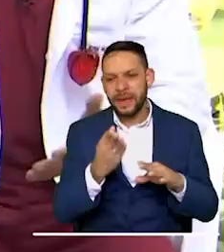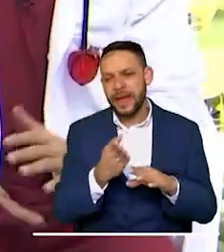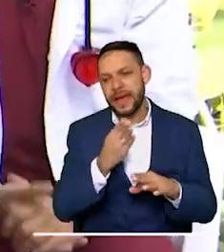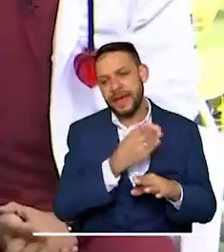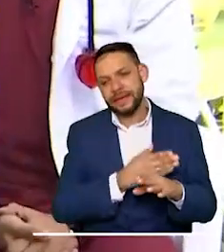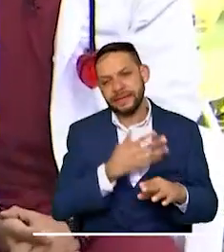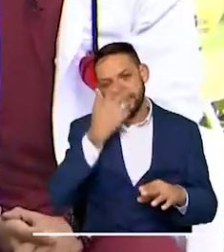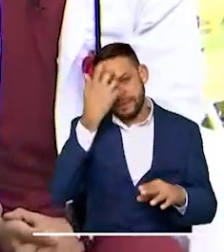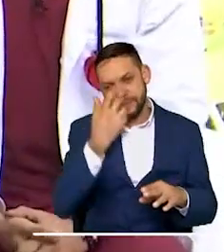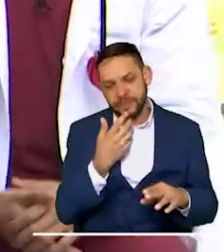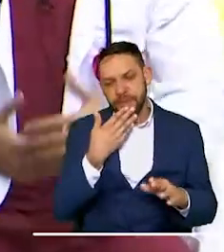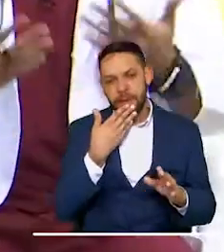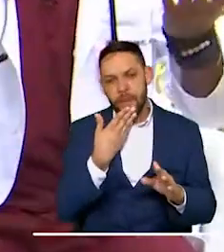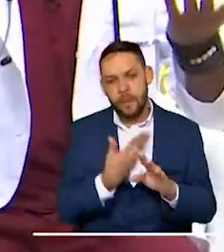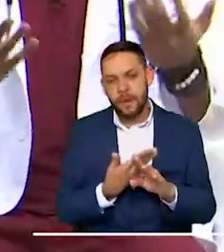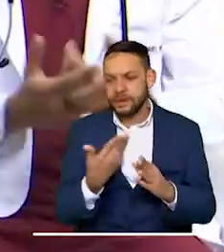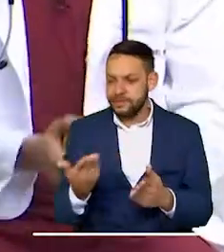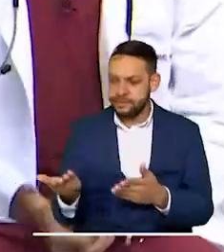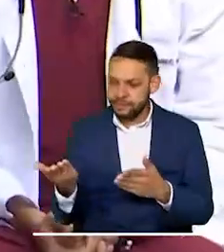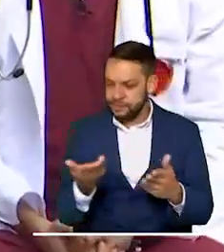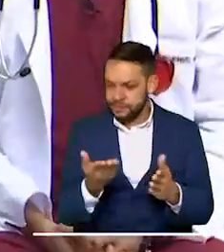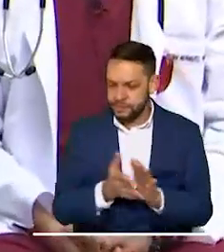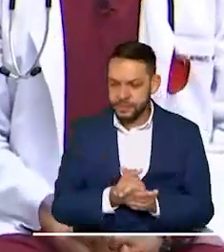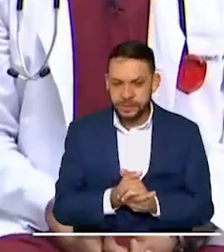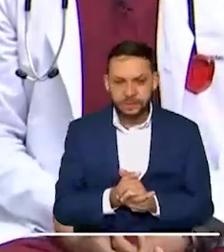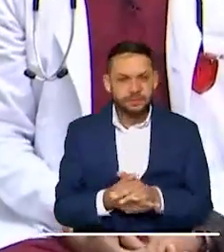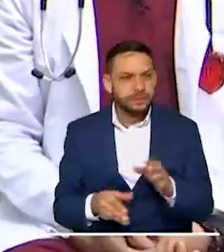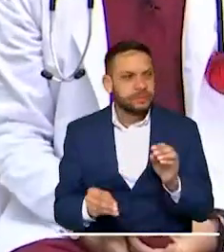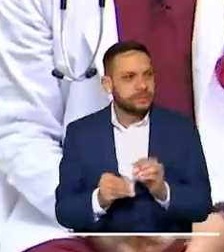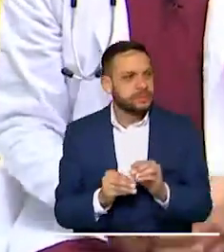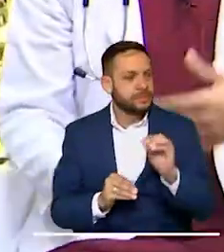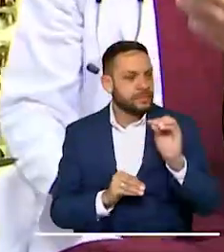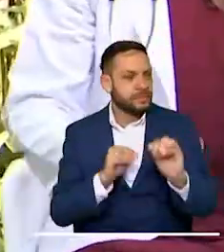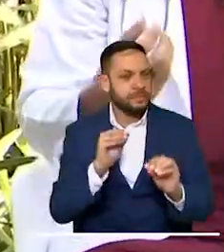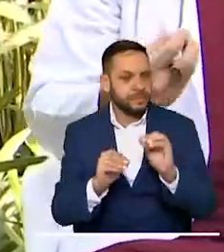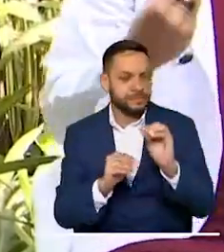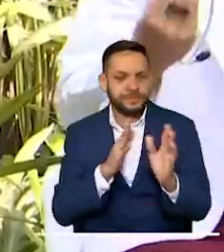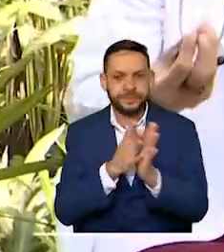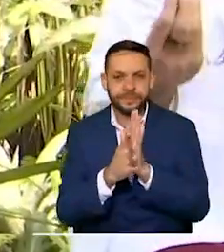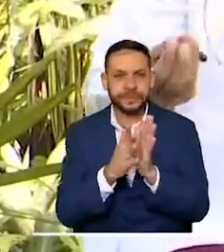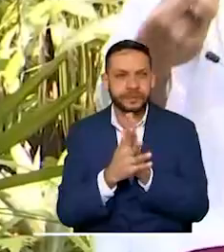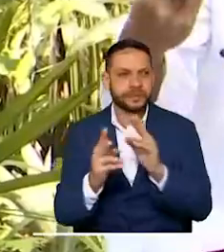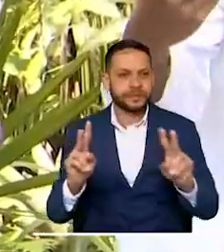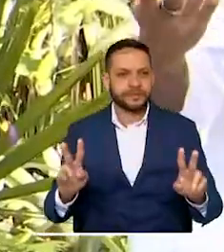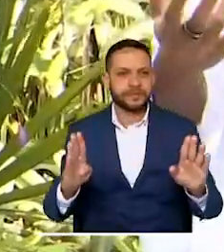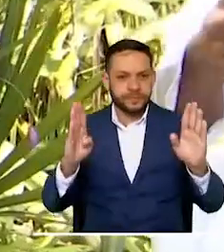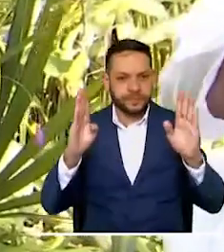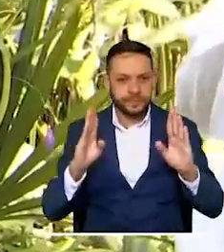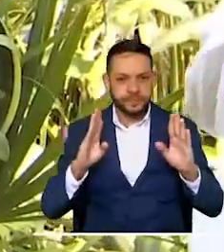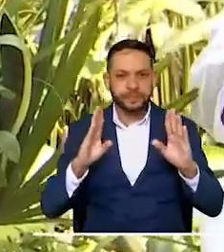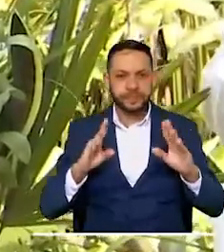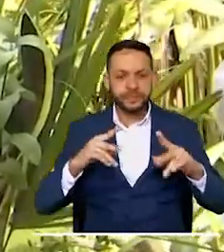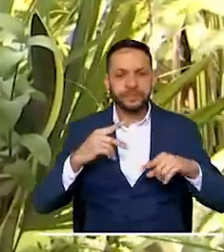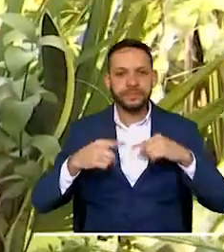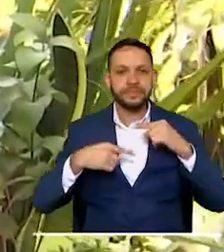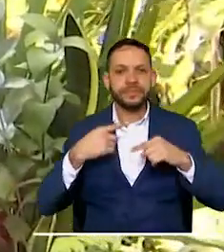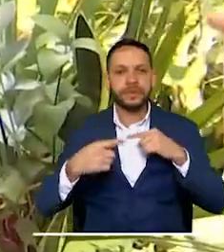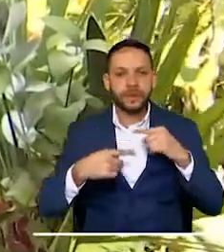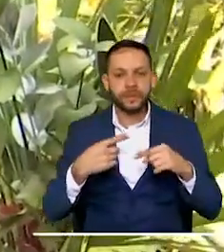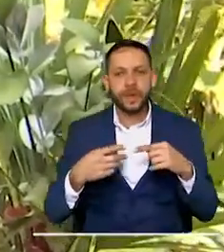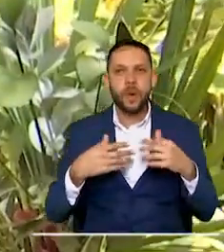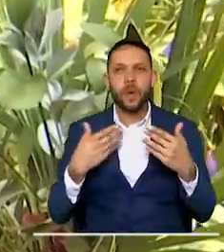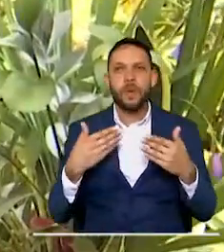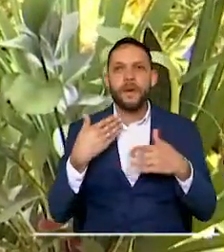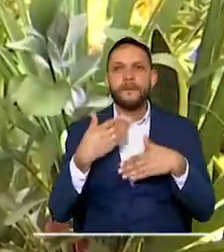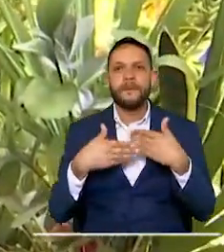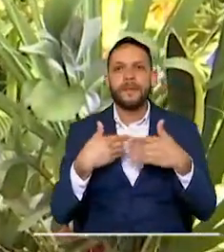Doctor Eduardo, bienvenido. Y bueno, contémosle a los televidentes, a nuestros espectadores, ¿Cómo son cómo son estos procesos que